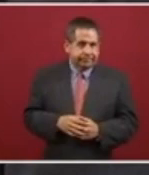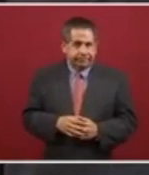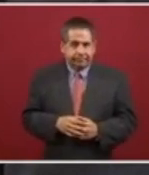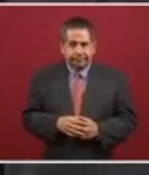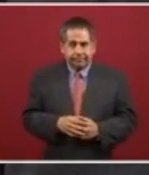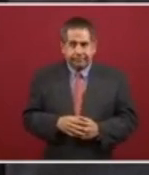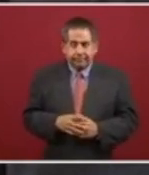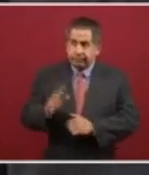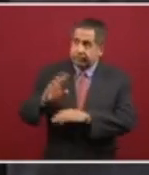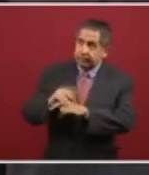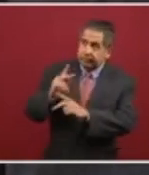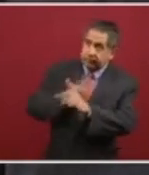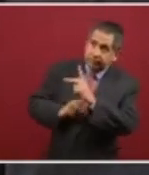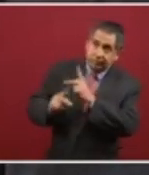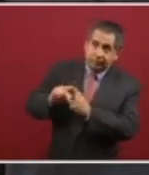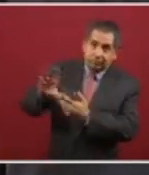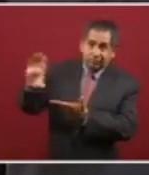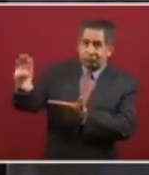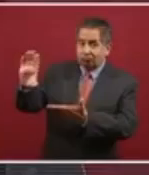un crédito